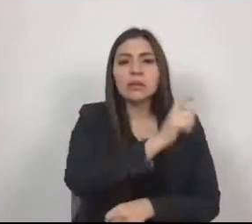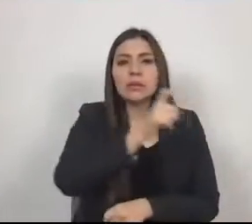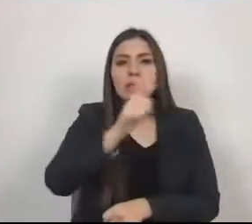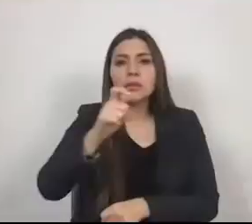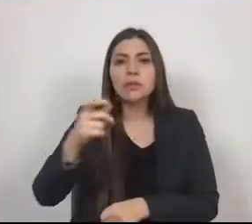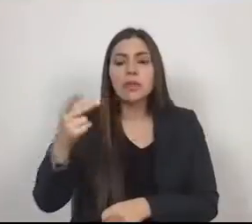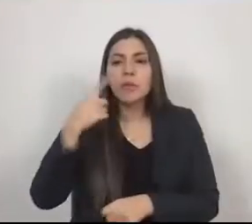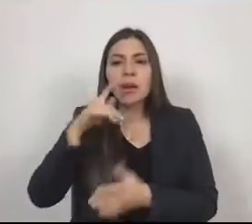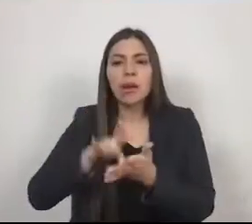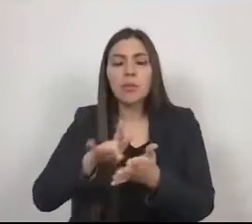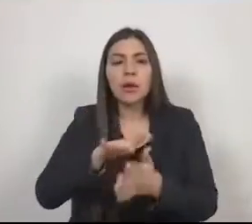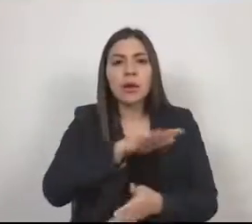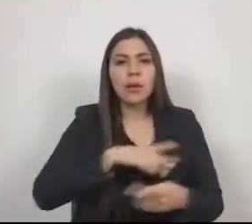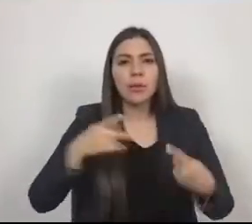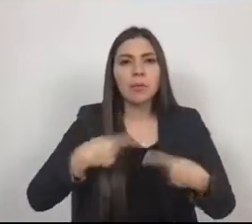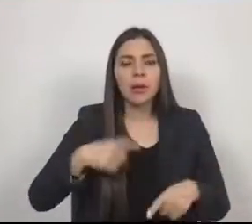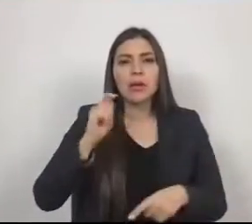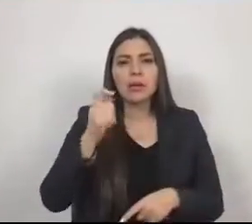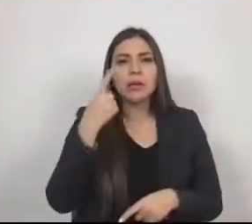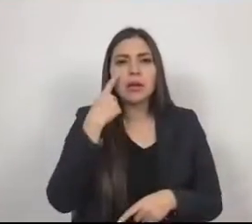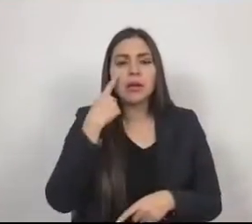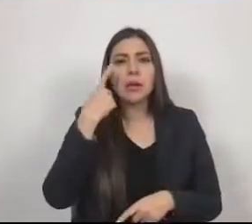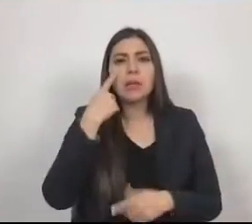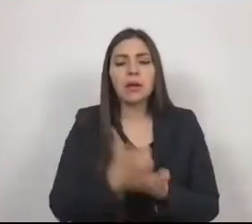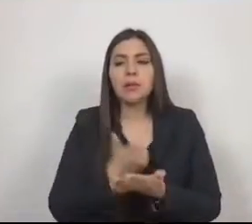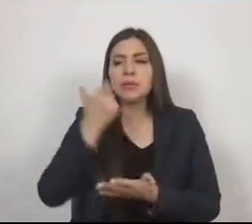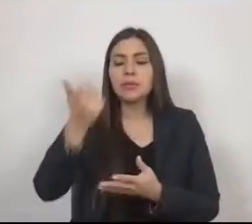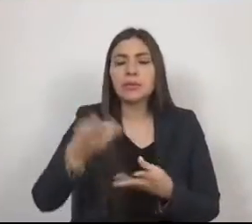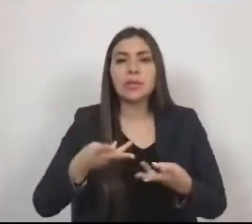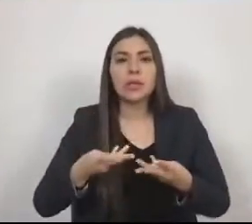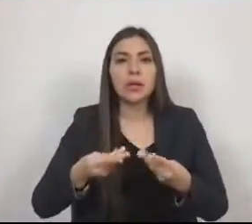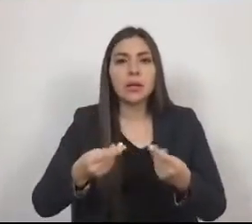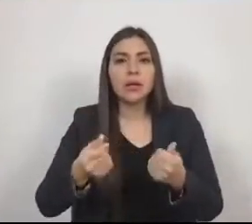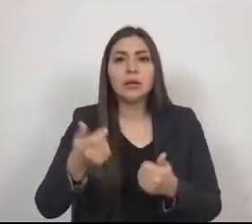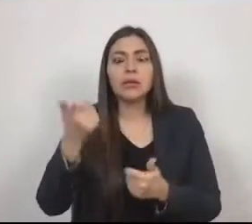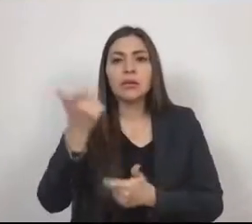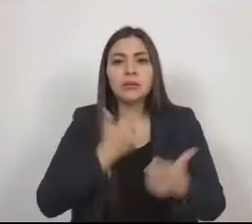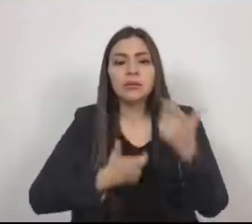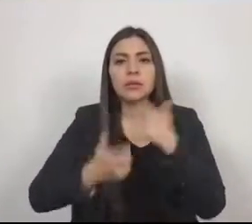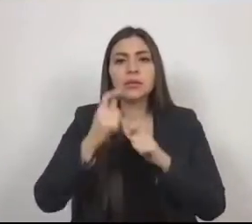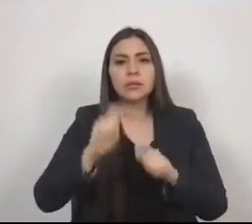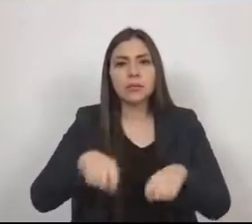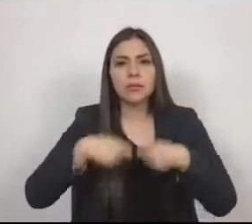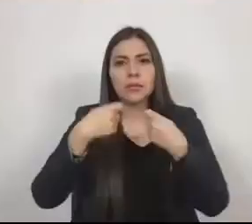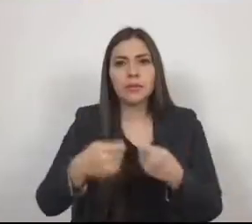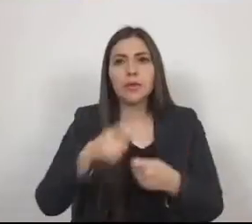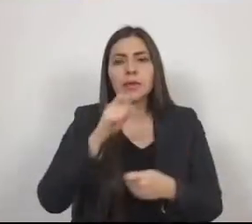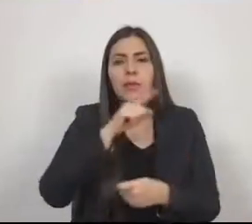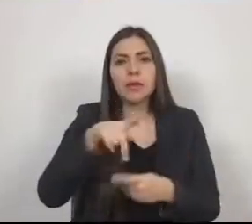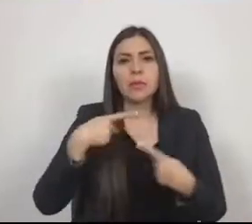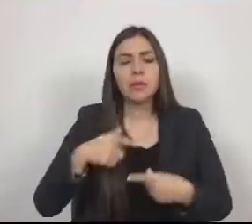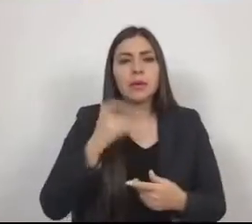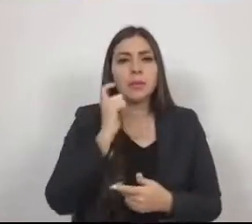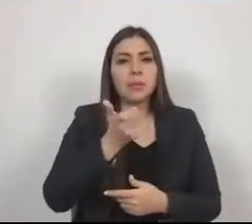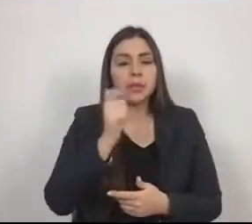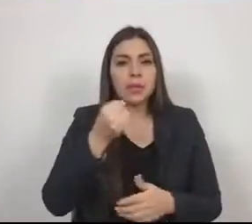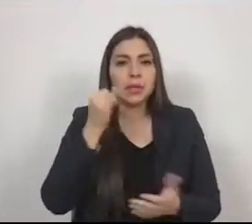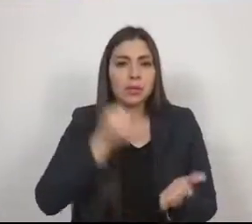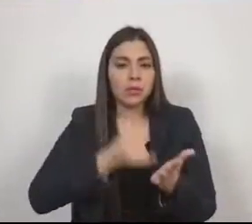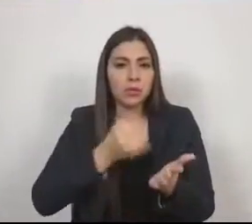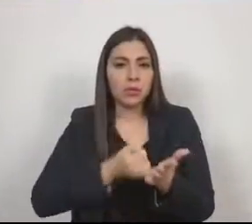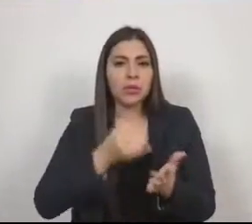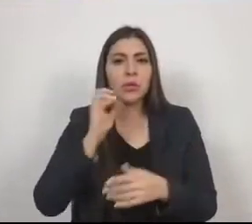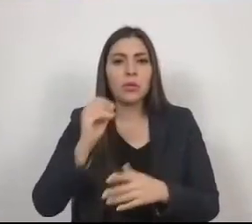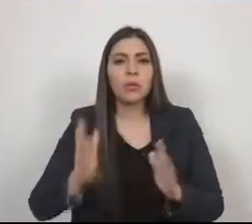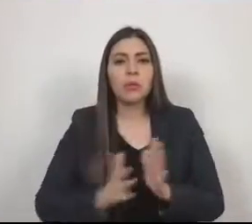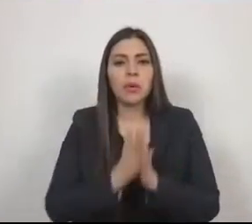enfoque clásico que consistía en cubrir el gasto exclusivamente con los ingresos recibidos de los contribuyentes y de las participaciones que